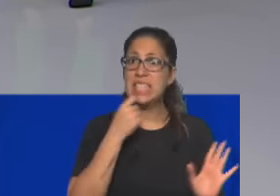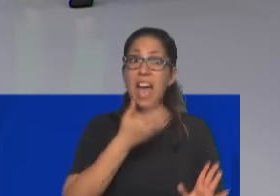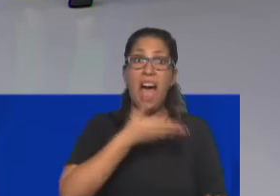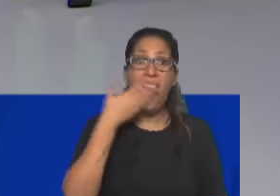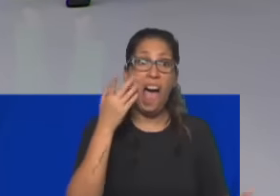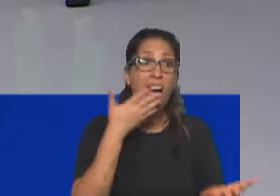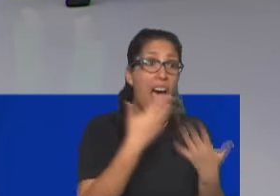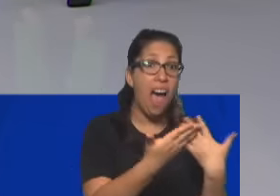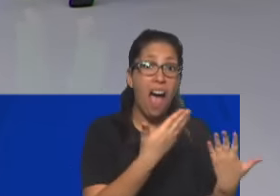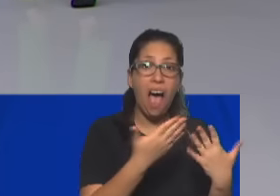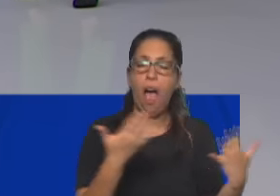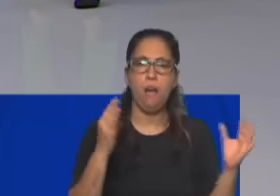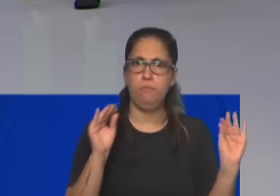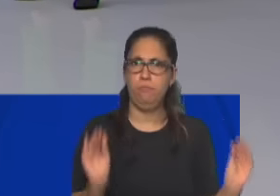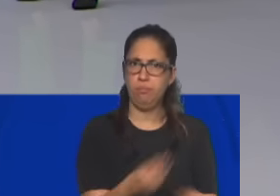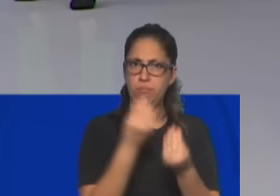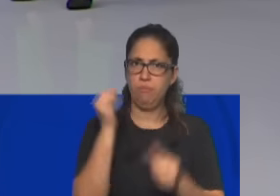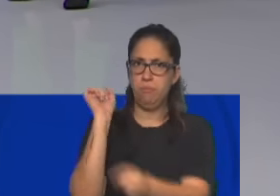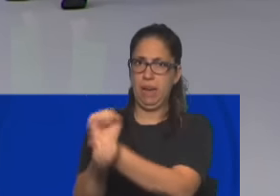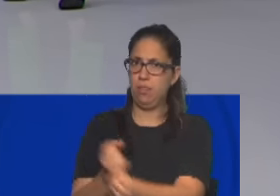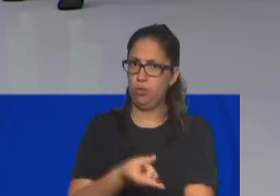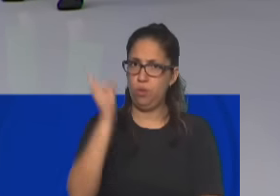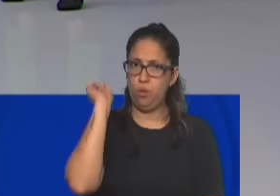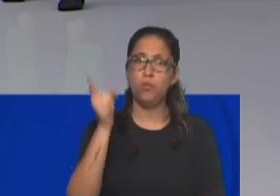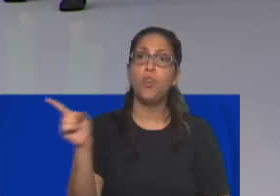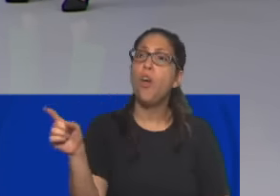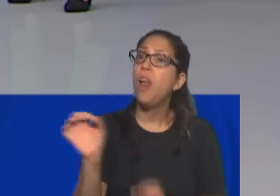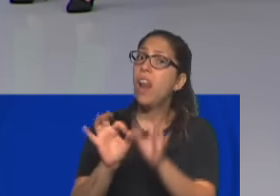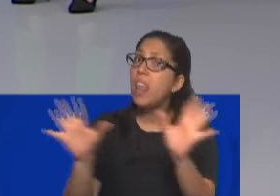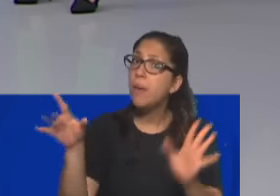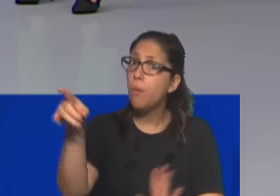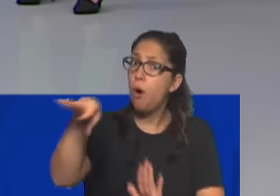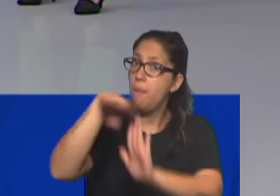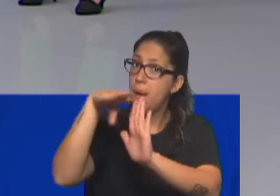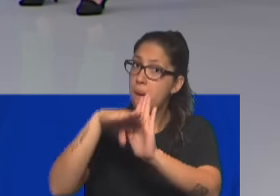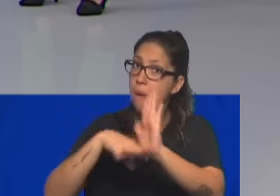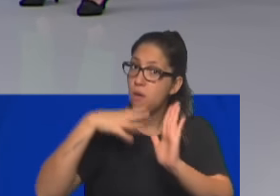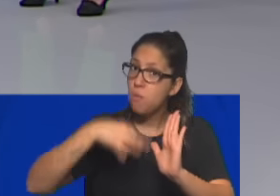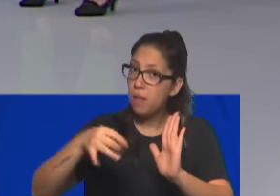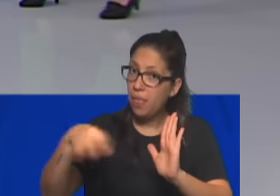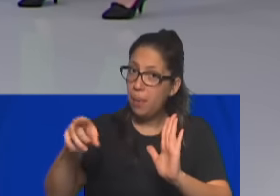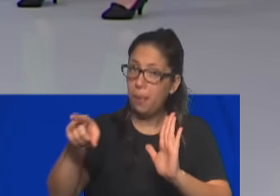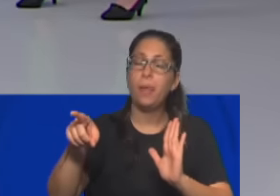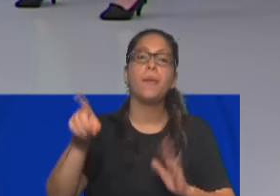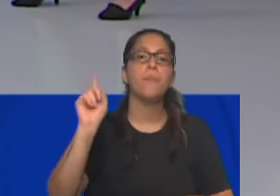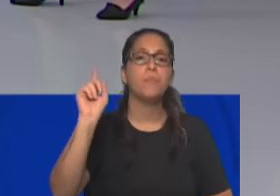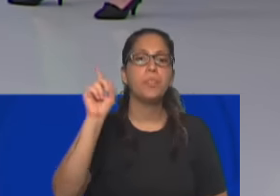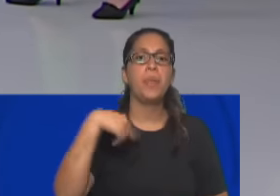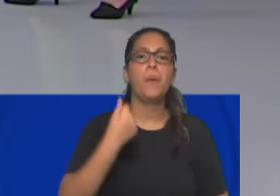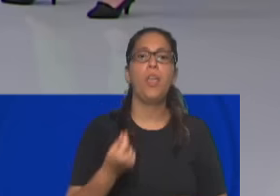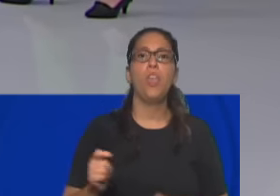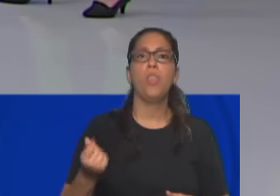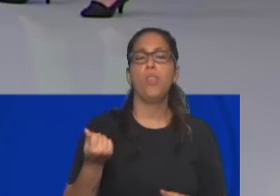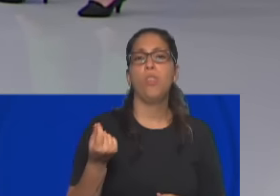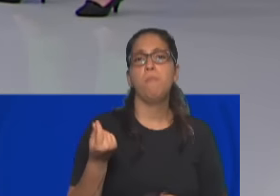como un acuerdo a ver yo te estoy dejando libre pero vos cumplim con todo esto y por otro lado tiene que hacer una donación